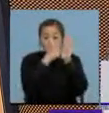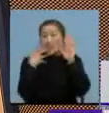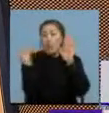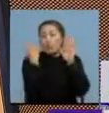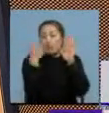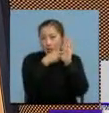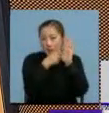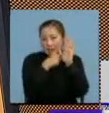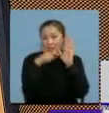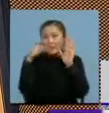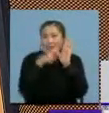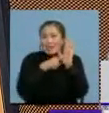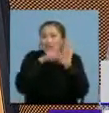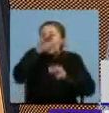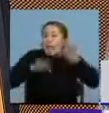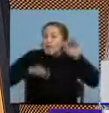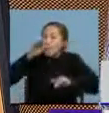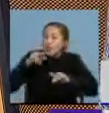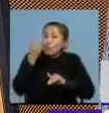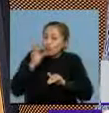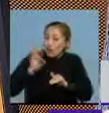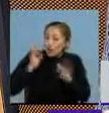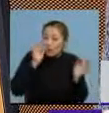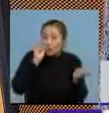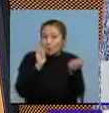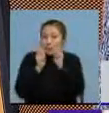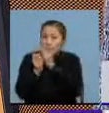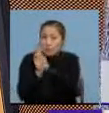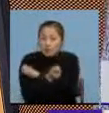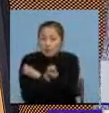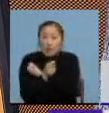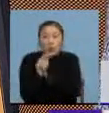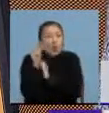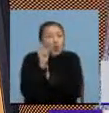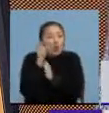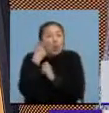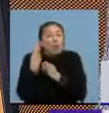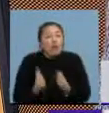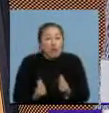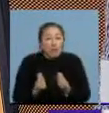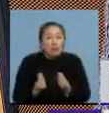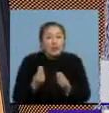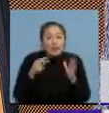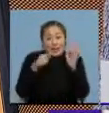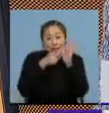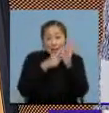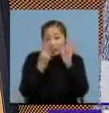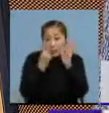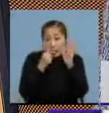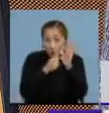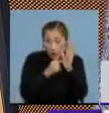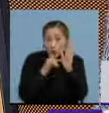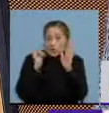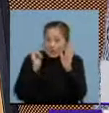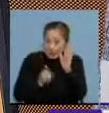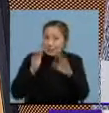importantes que ha sufrido una gran variación estos dos años después puedo decir cortito porque ha sido así pero el segundo ítem que sí